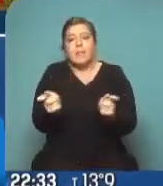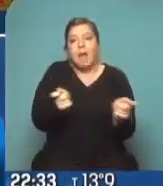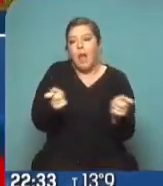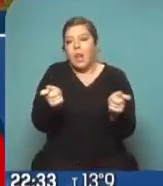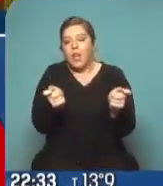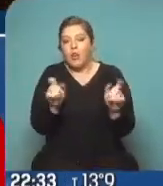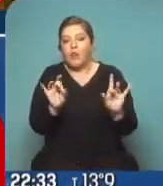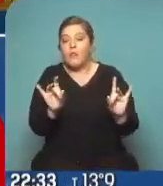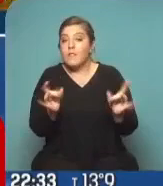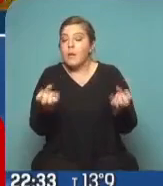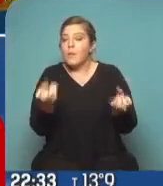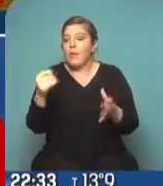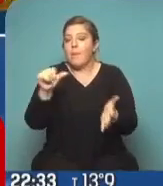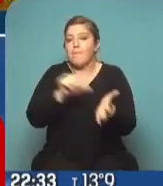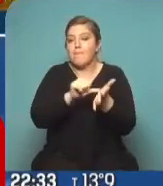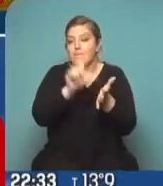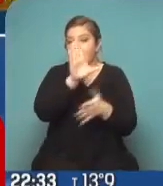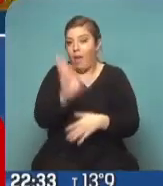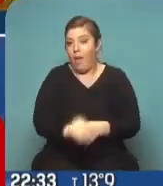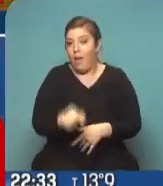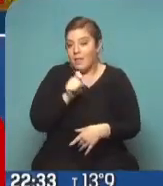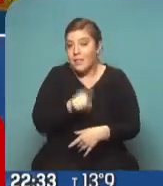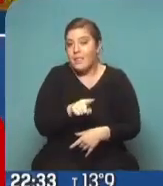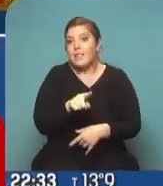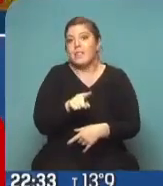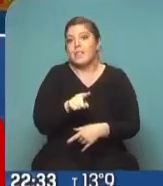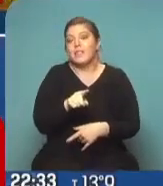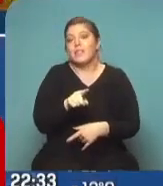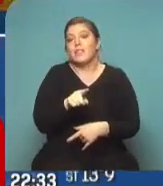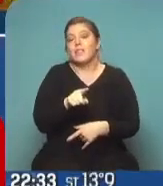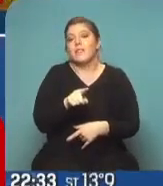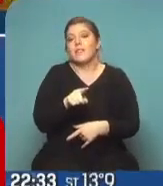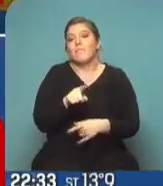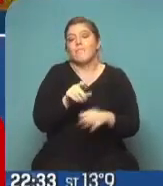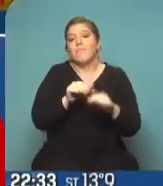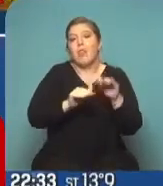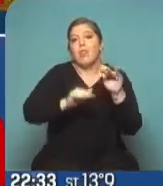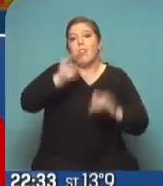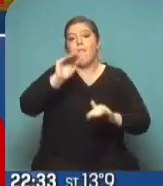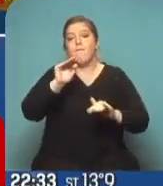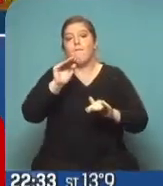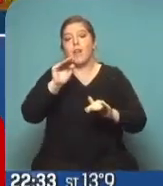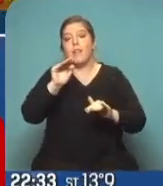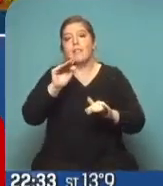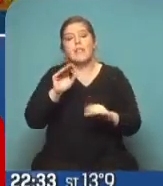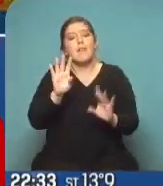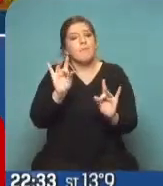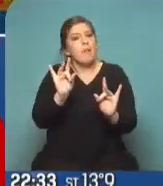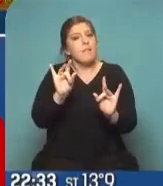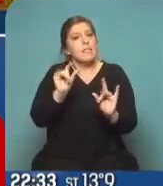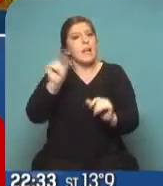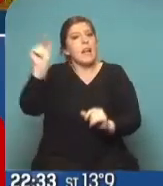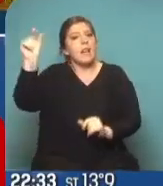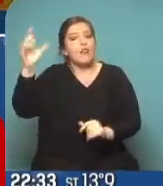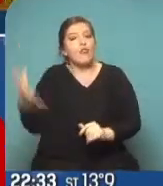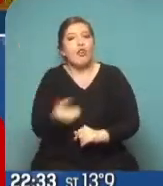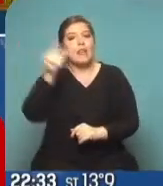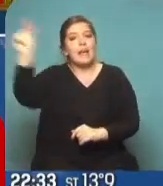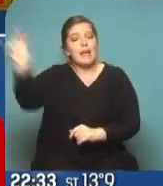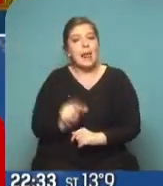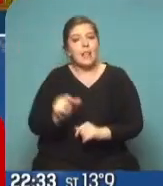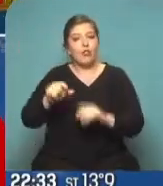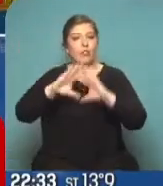porque, bueno, es un país que después del default le ha costado tener crédito internacional, le ha costado restablecer